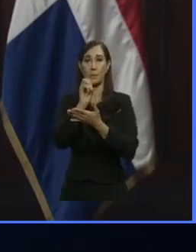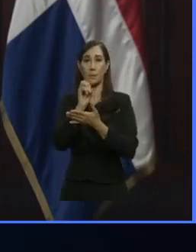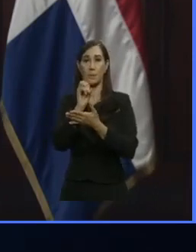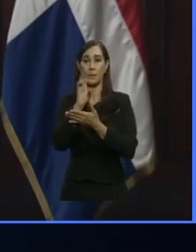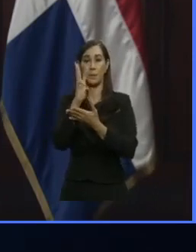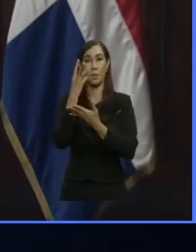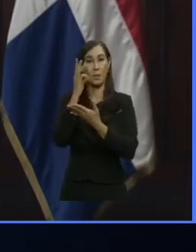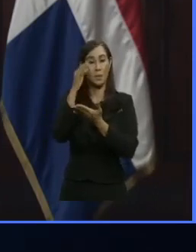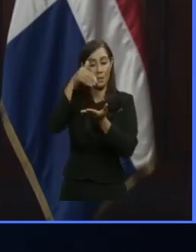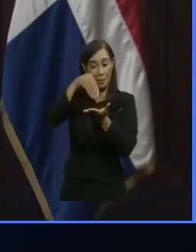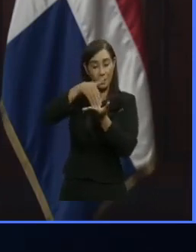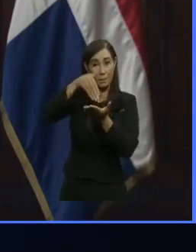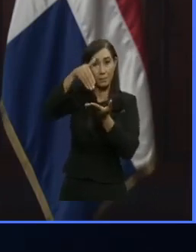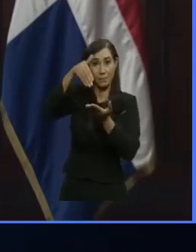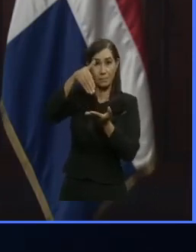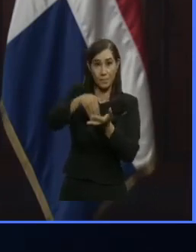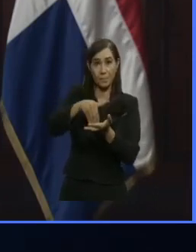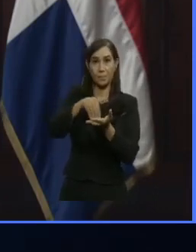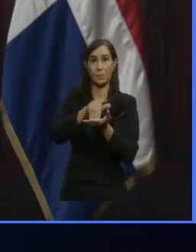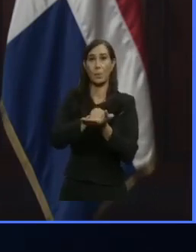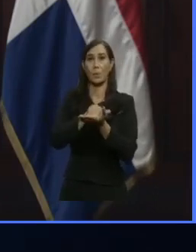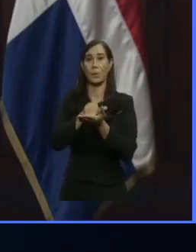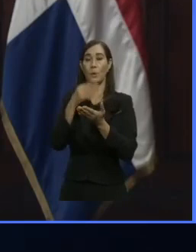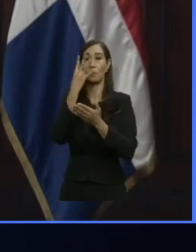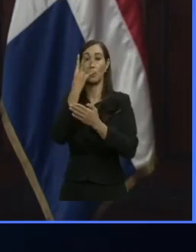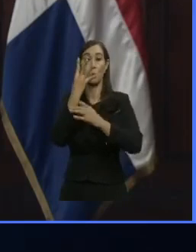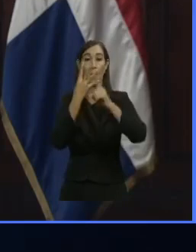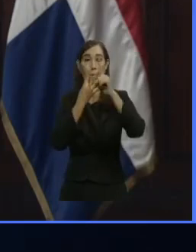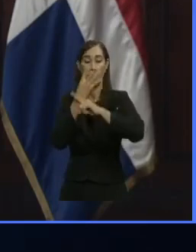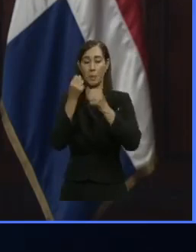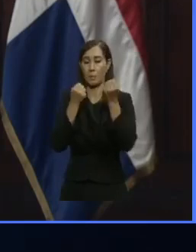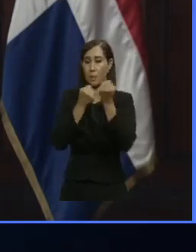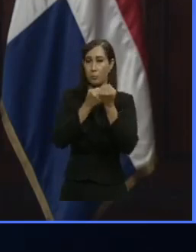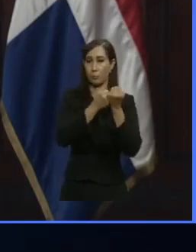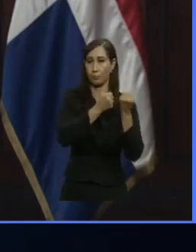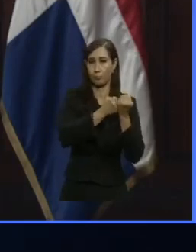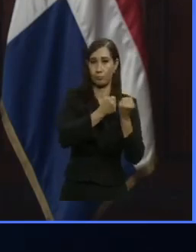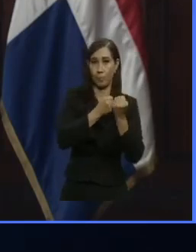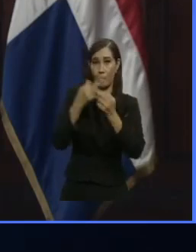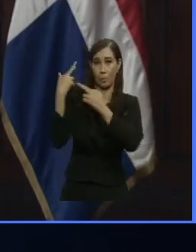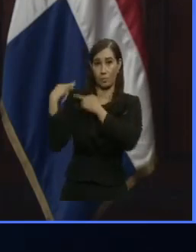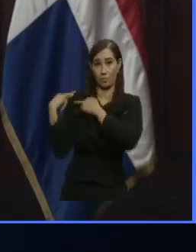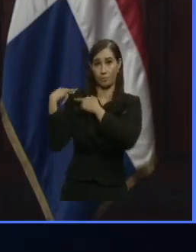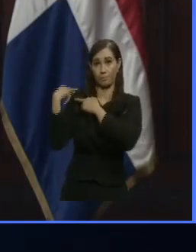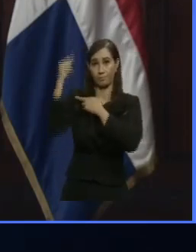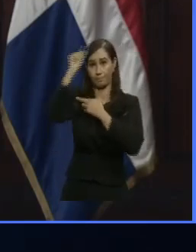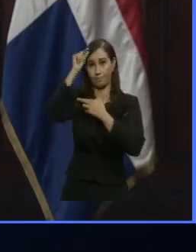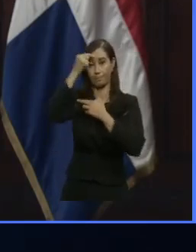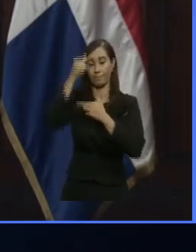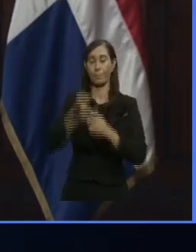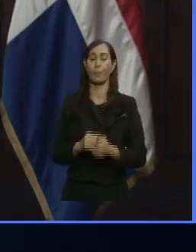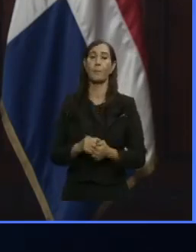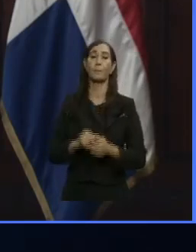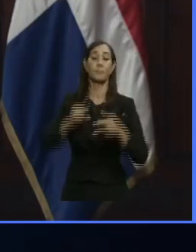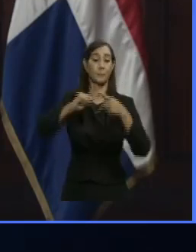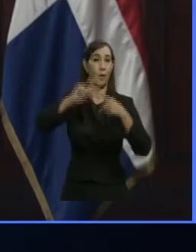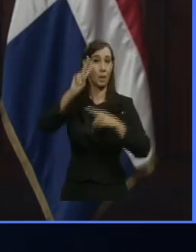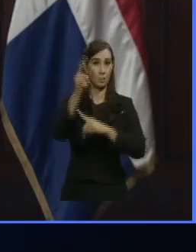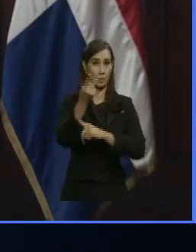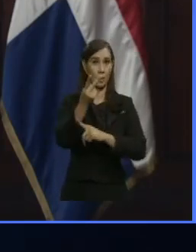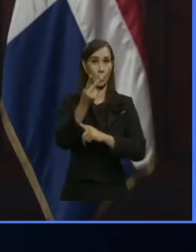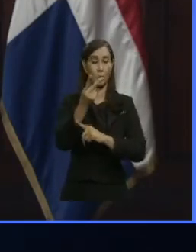el año pasado fíjense cómo cambia el tema de las coyunturas y los actores políticos el